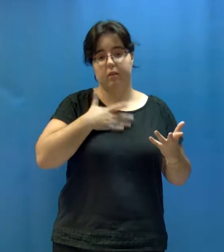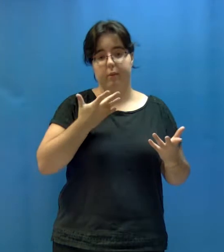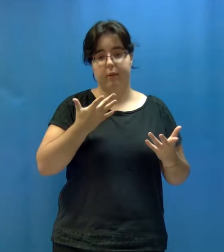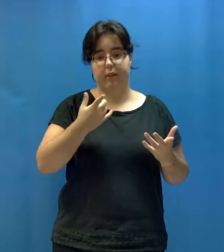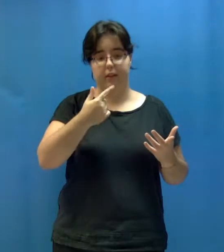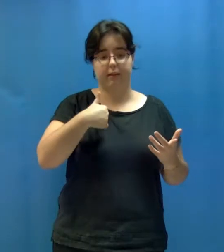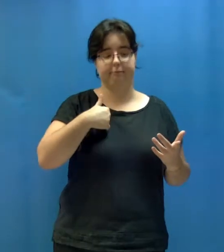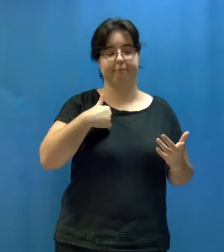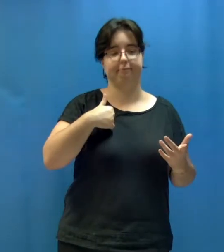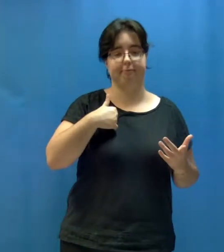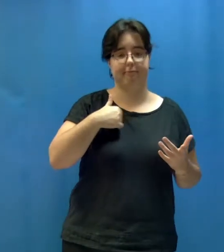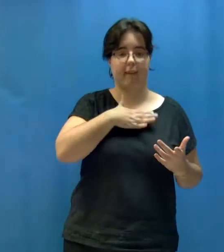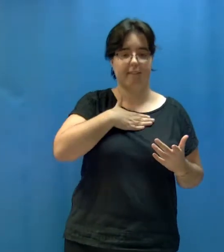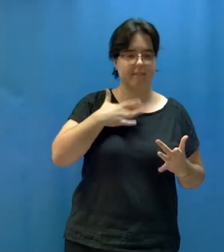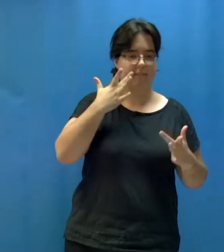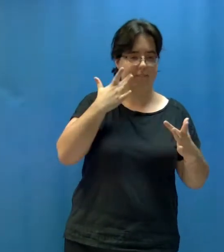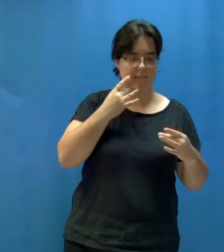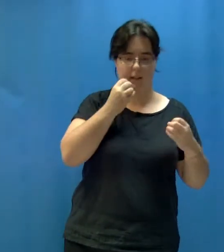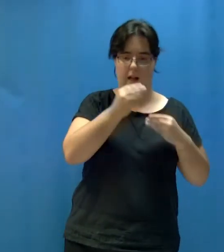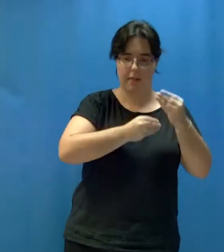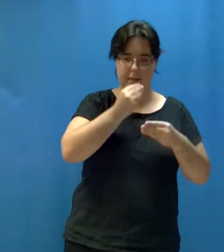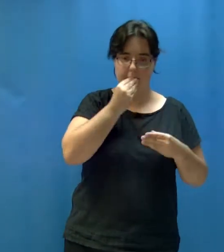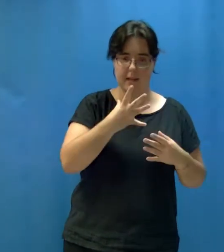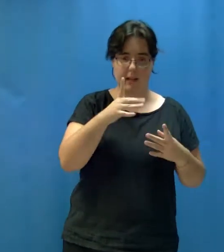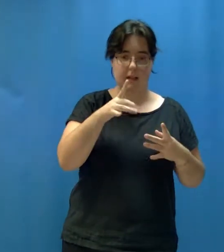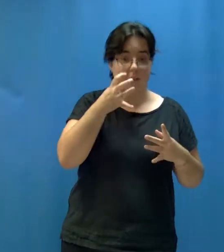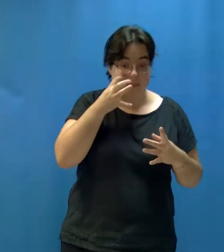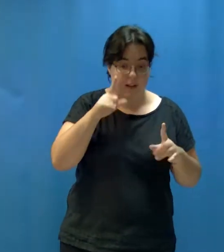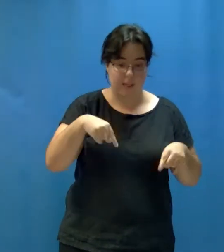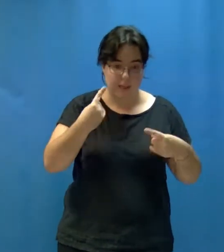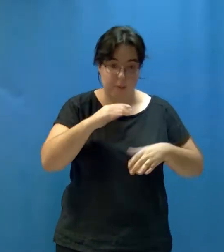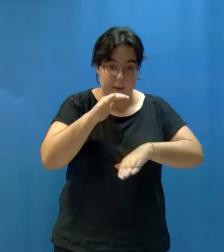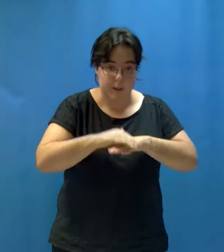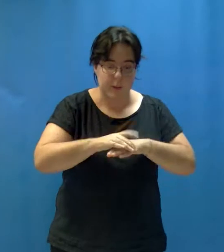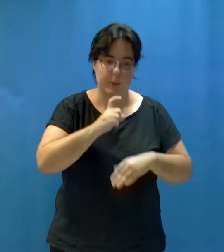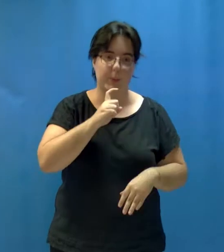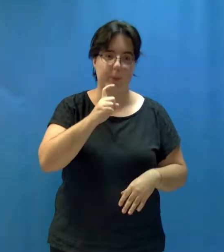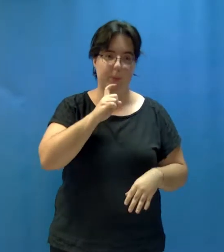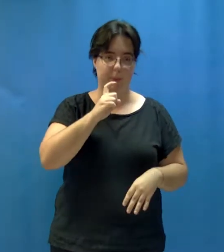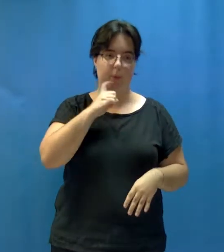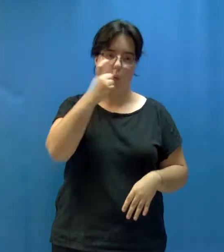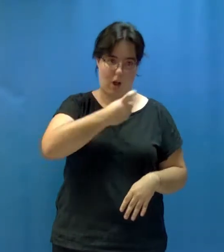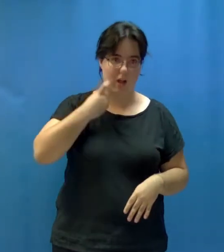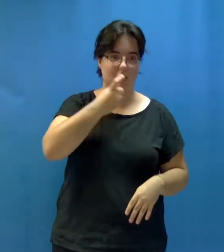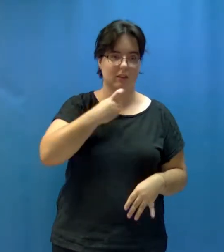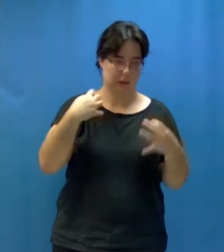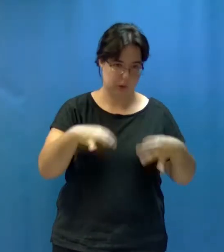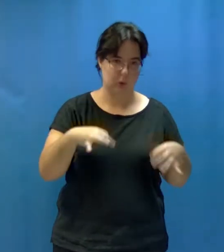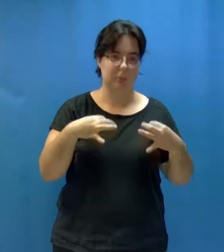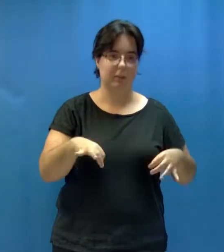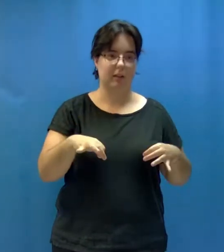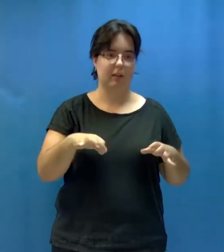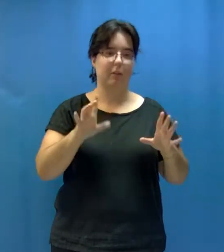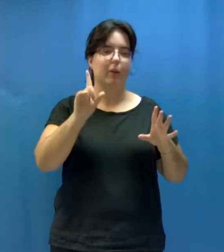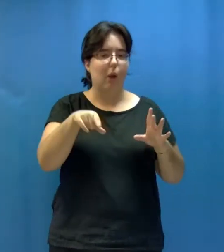impuesto exigencias que después cuestan mucho más de llevar a la práctica, mucho de cumplir. Y es verdad que también hay un cambio